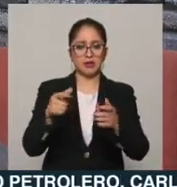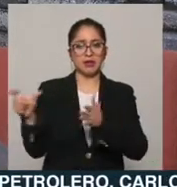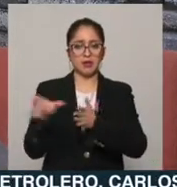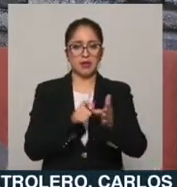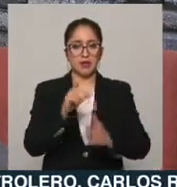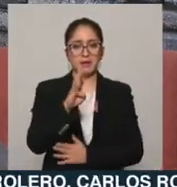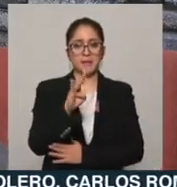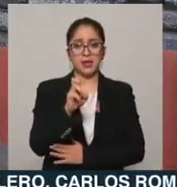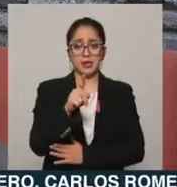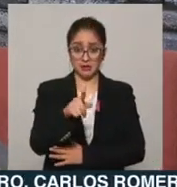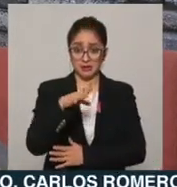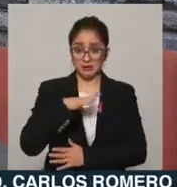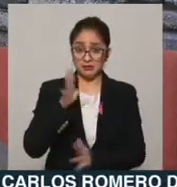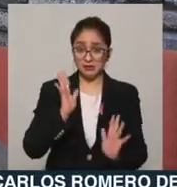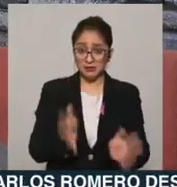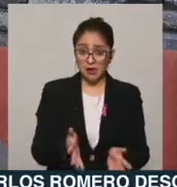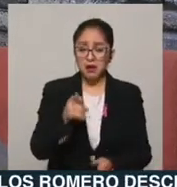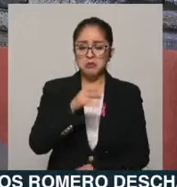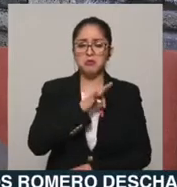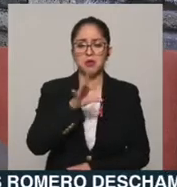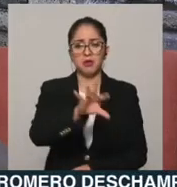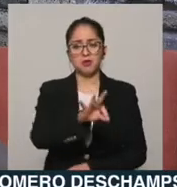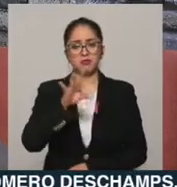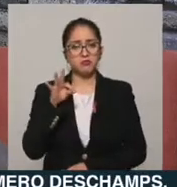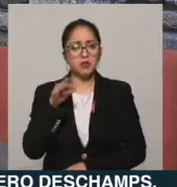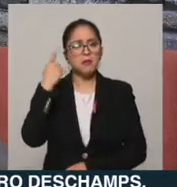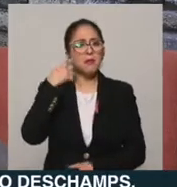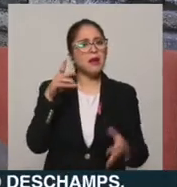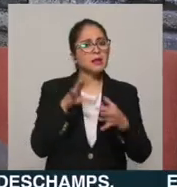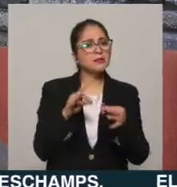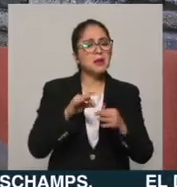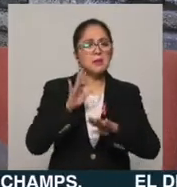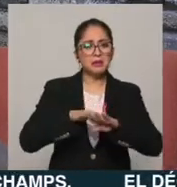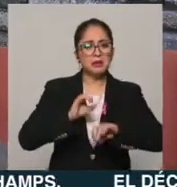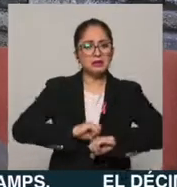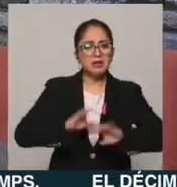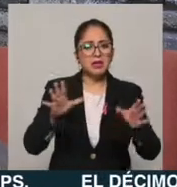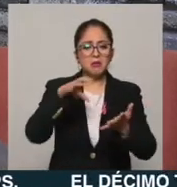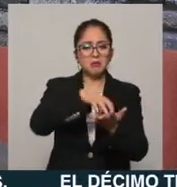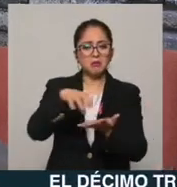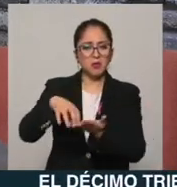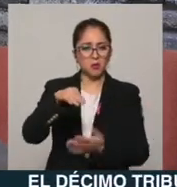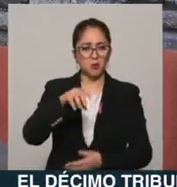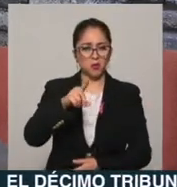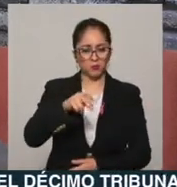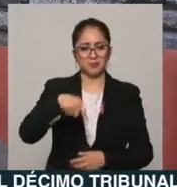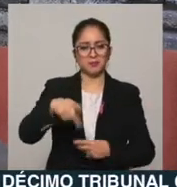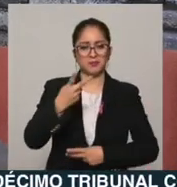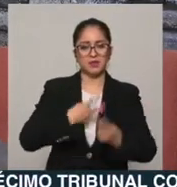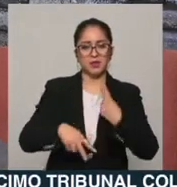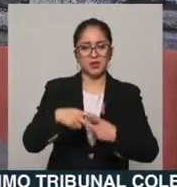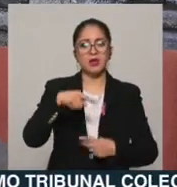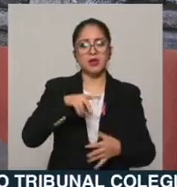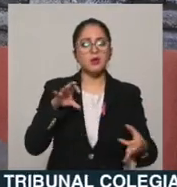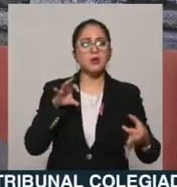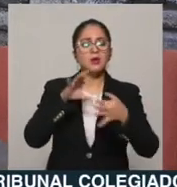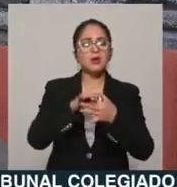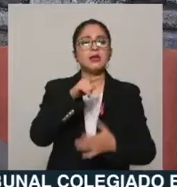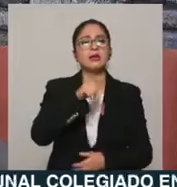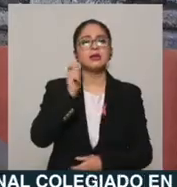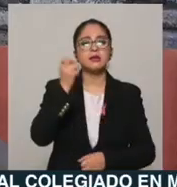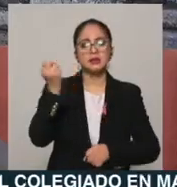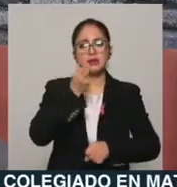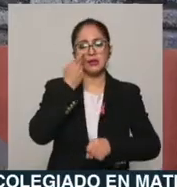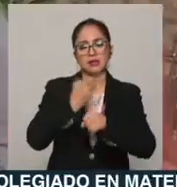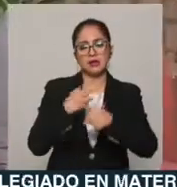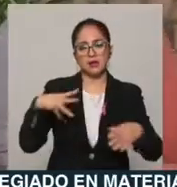si pues ya la tienen, ahí podrán recogerla. Para explicarnos de cómo funcionan estos módulos, hoy tenemos el gusto de recibir a Almudena Osejo. Ella es